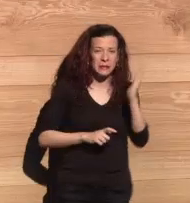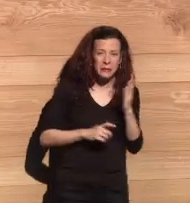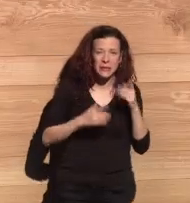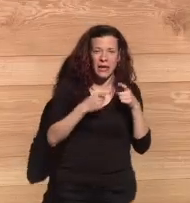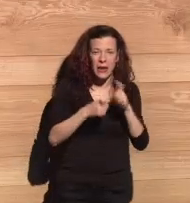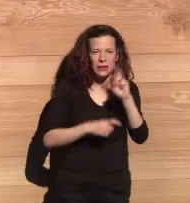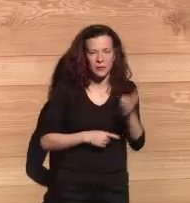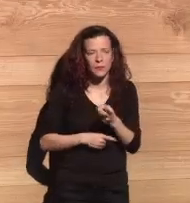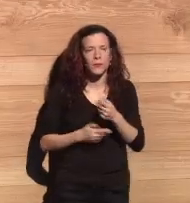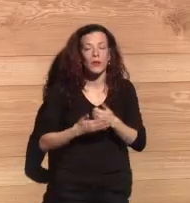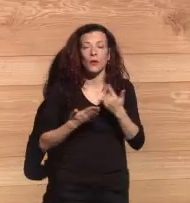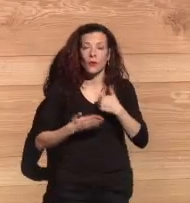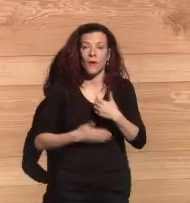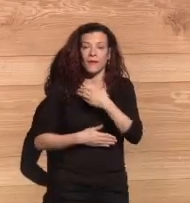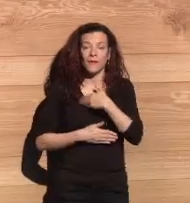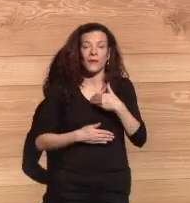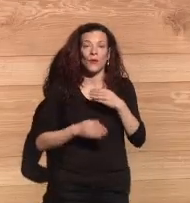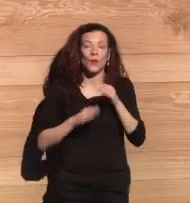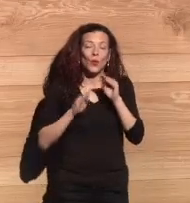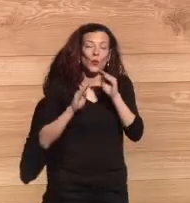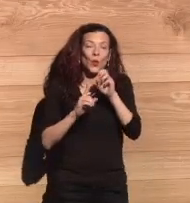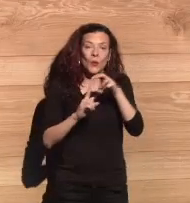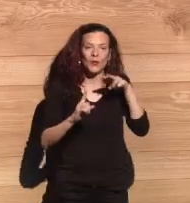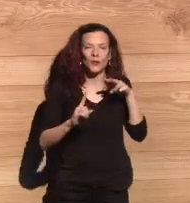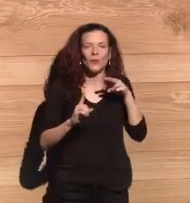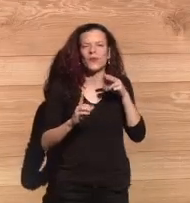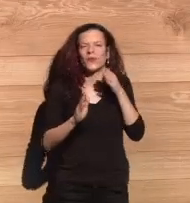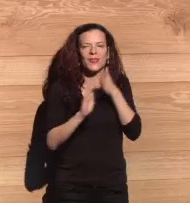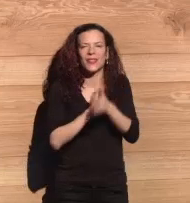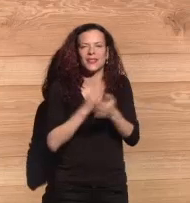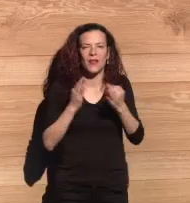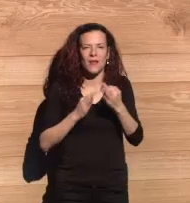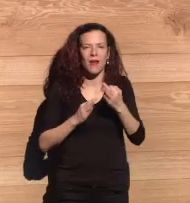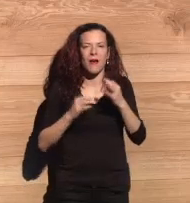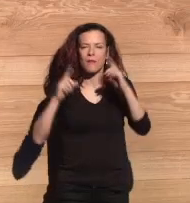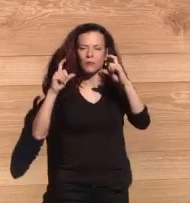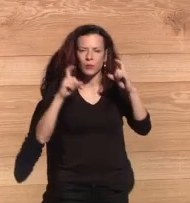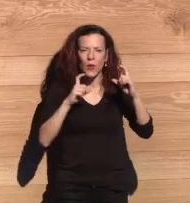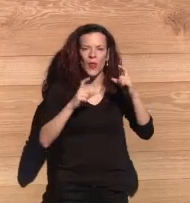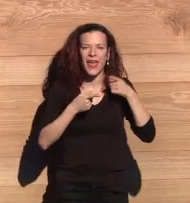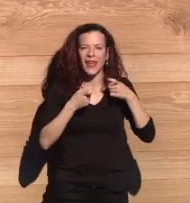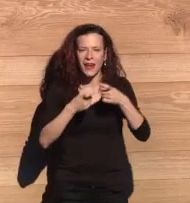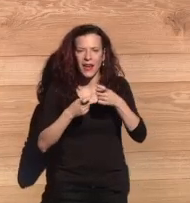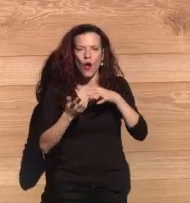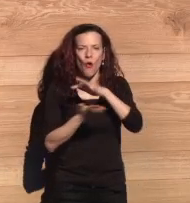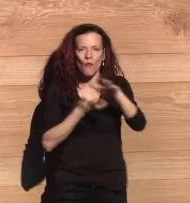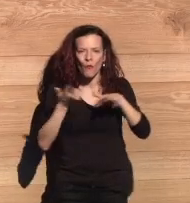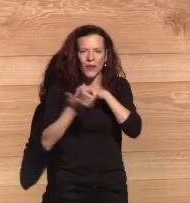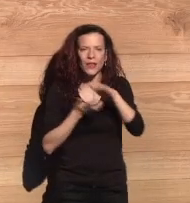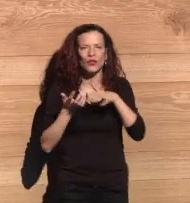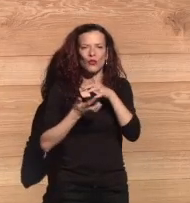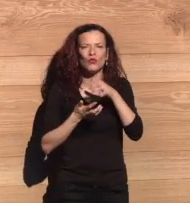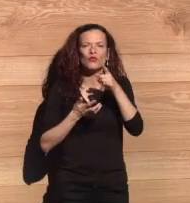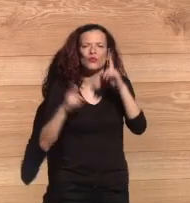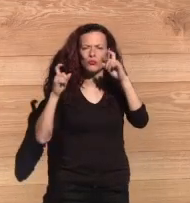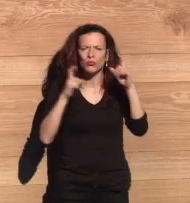que la compartieras para todo el mundo de lo que supone ser fotoreportera de guerra, de conflictos, de este tipo de...